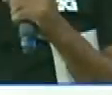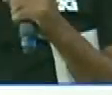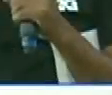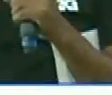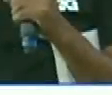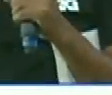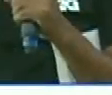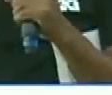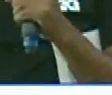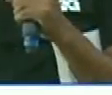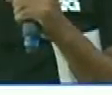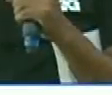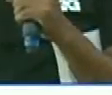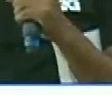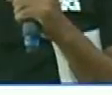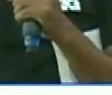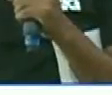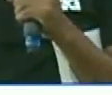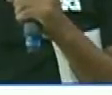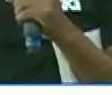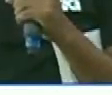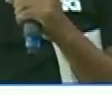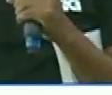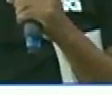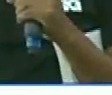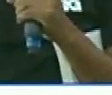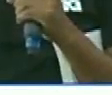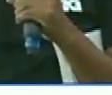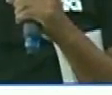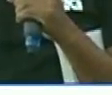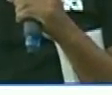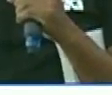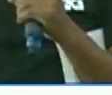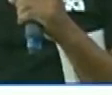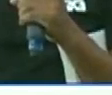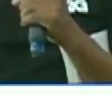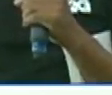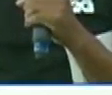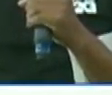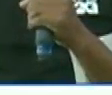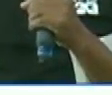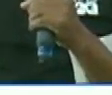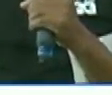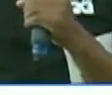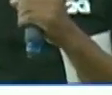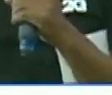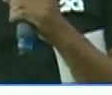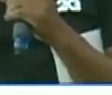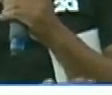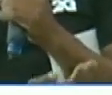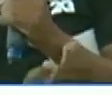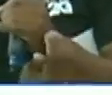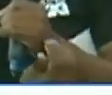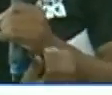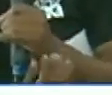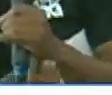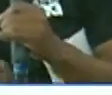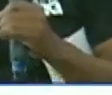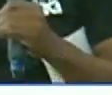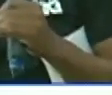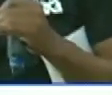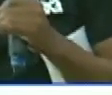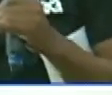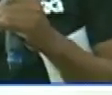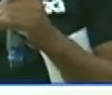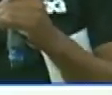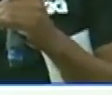Si tú eres vocero de la hacienda y de la comuna Indio Rangel, las maquinarias deberían estar en tu mano. ¿Quién te